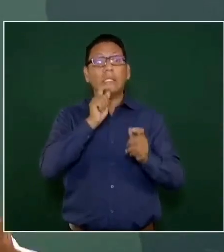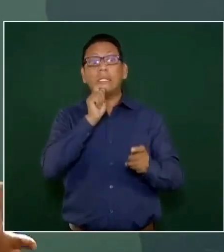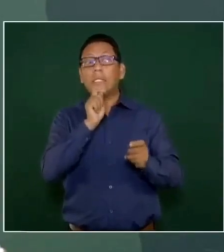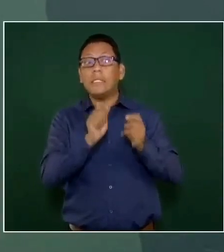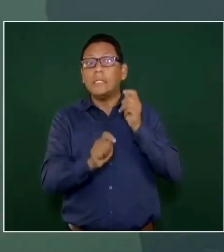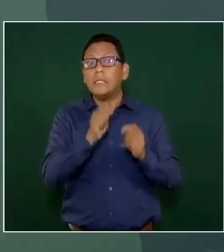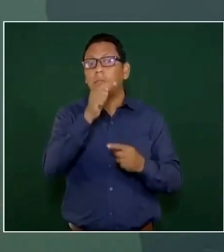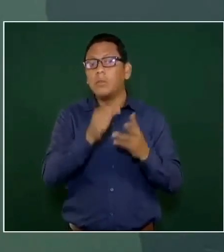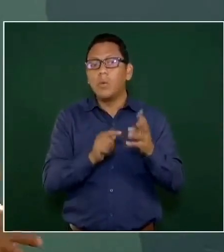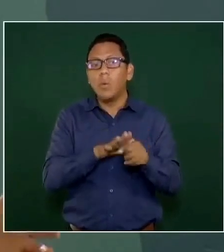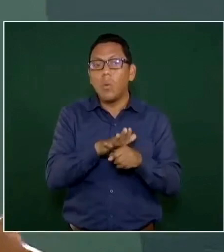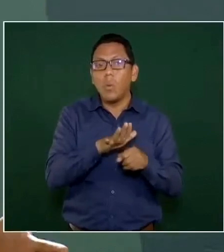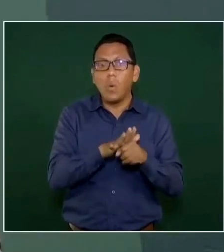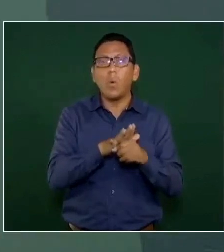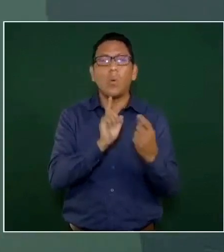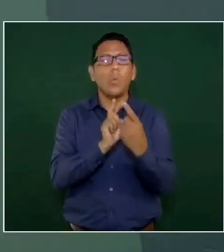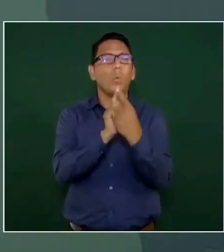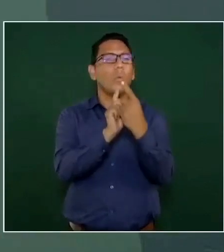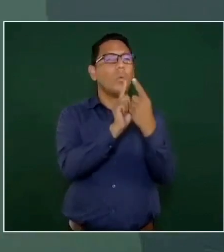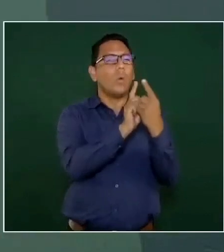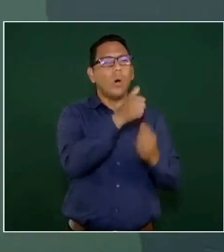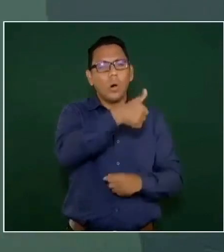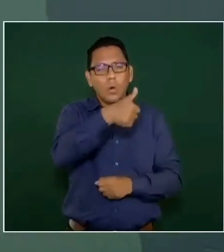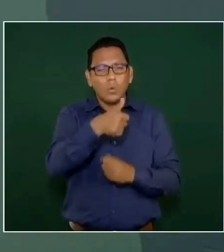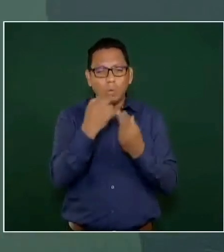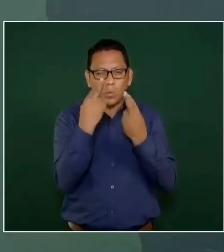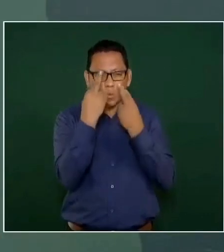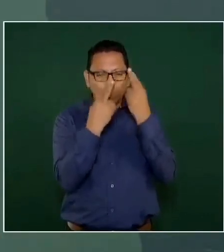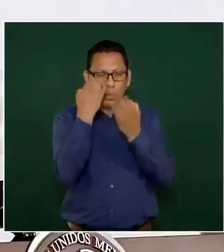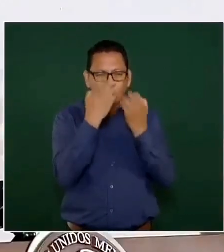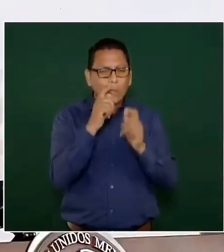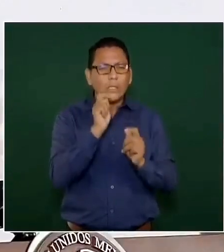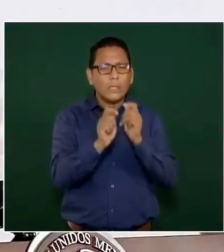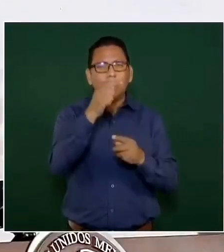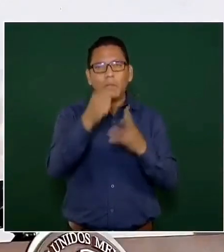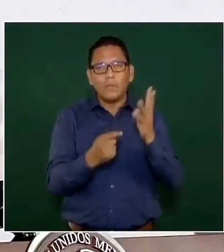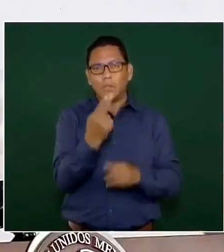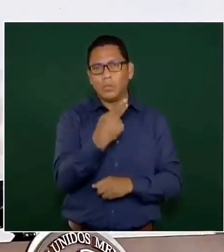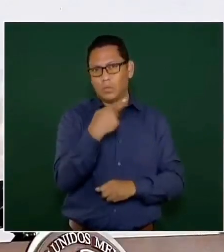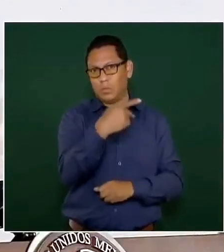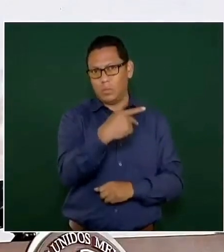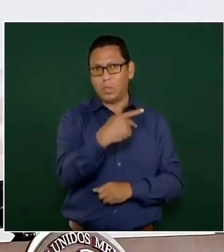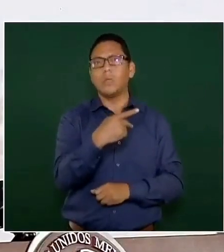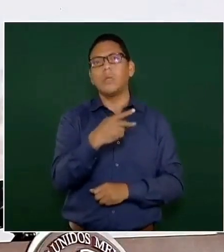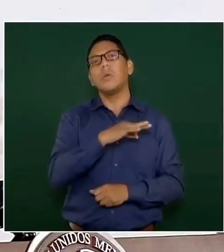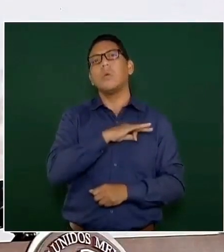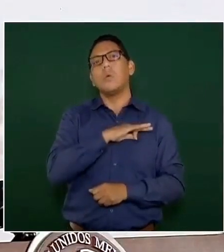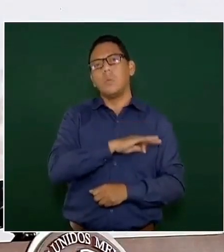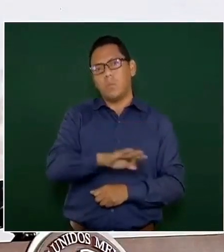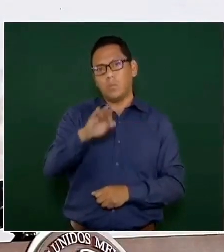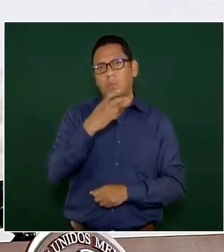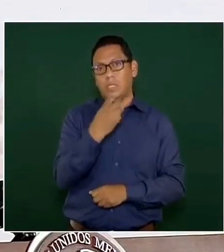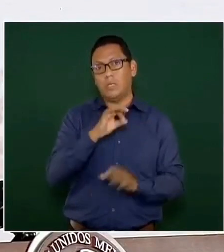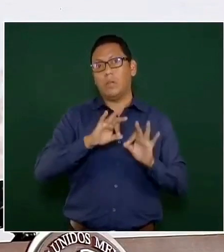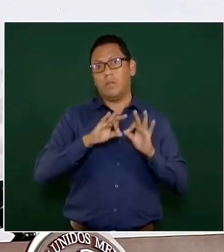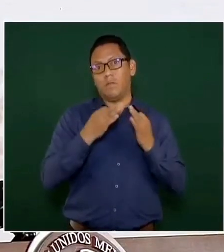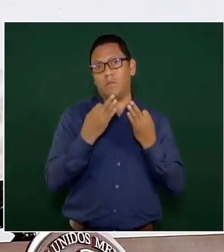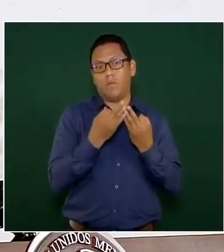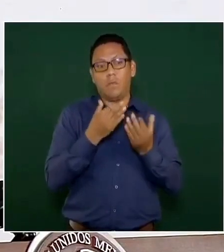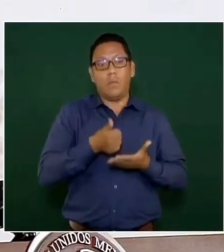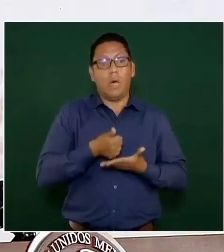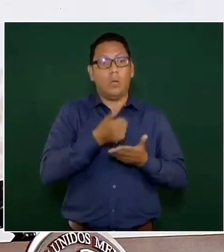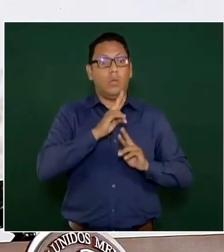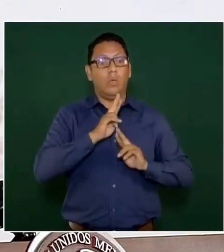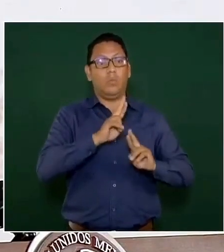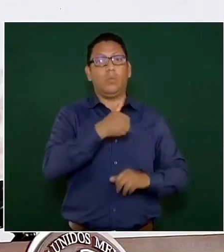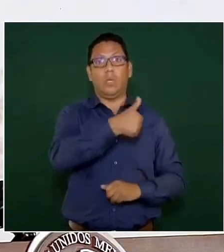las necesidades. Fuimos caso por caso analizando cuáles eran las necesidades y pudiendo responder a